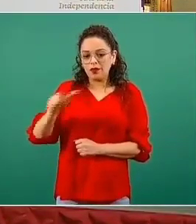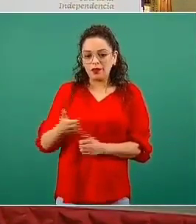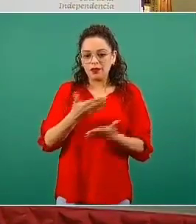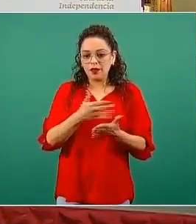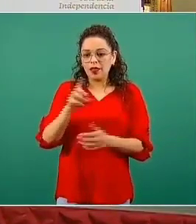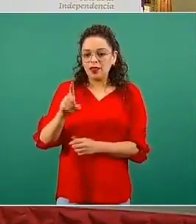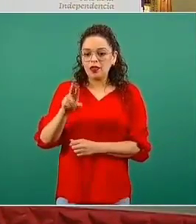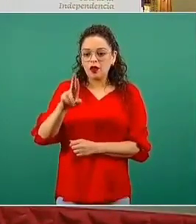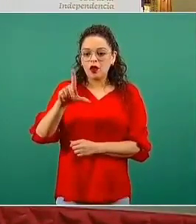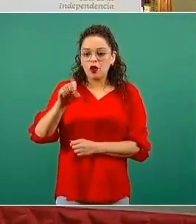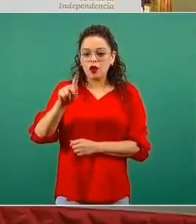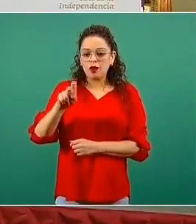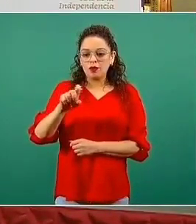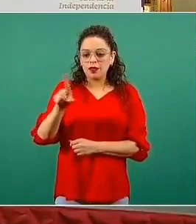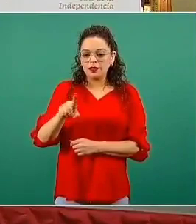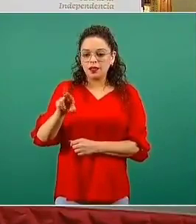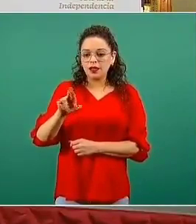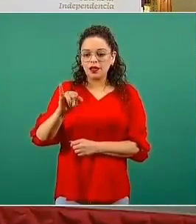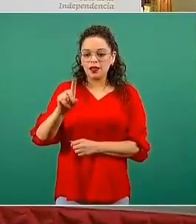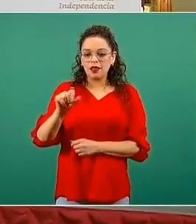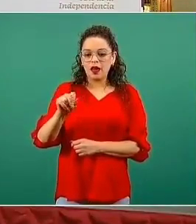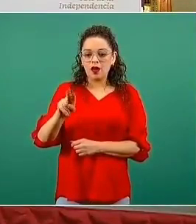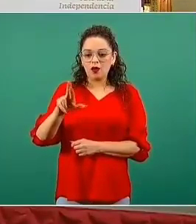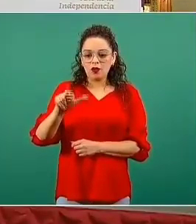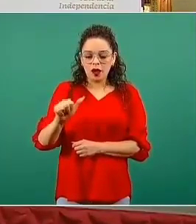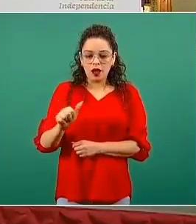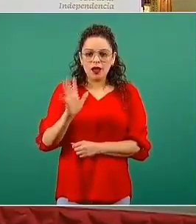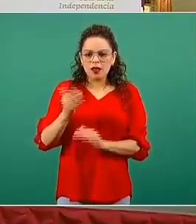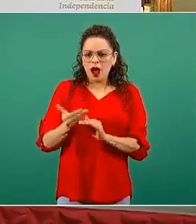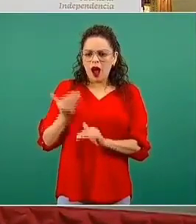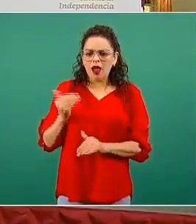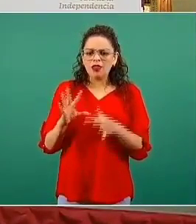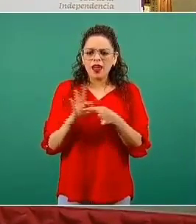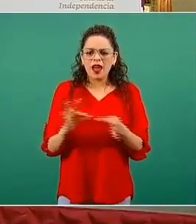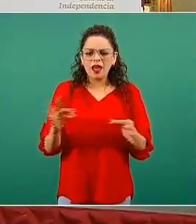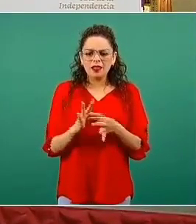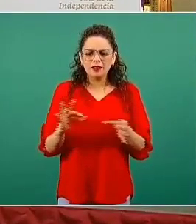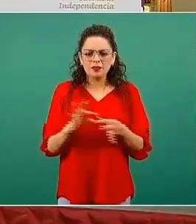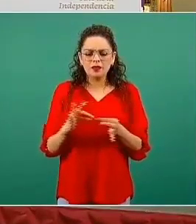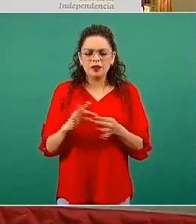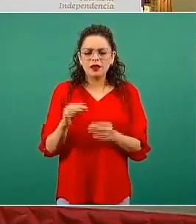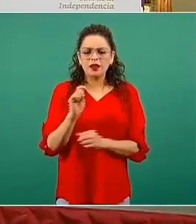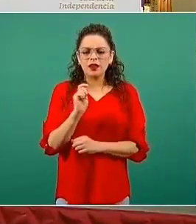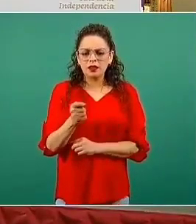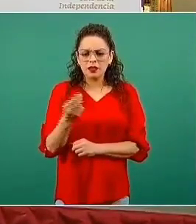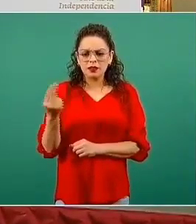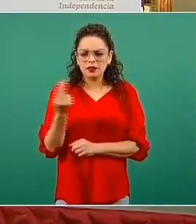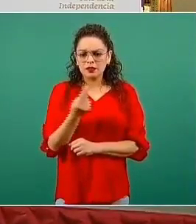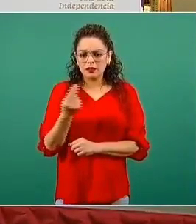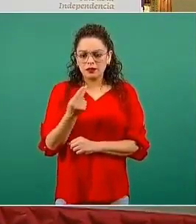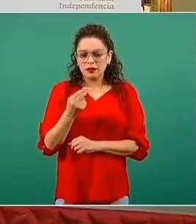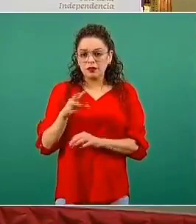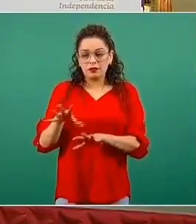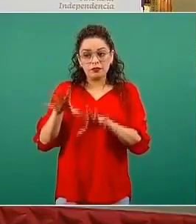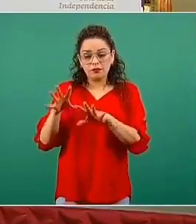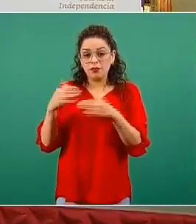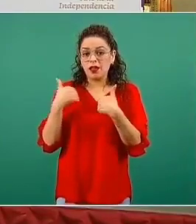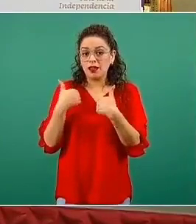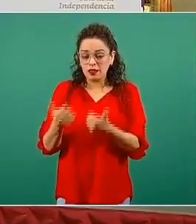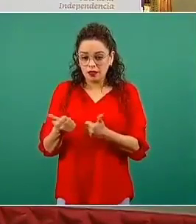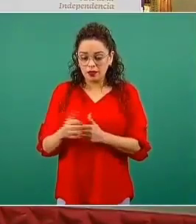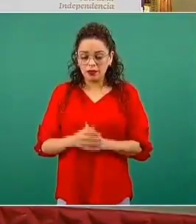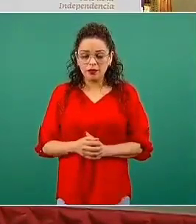Ridaura, retomo sobre lo que ya fue explicado para destacar lo que para nosotros es una